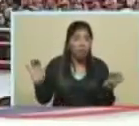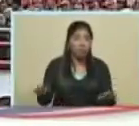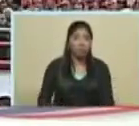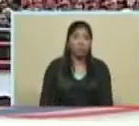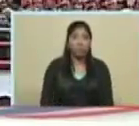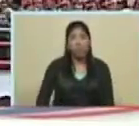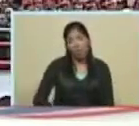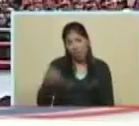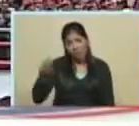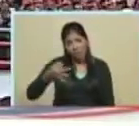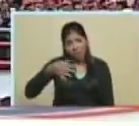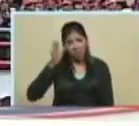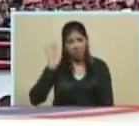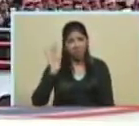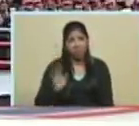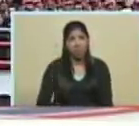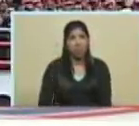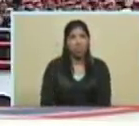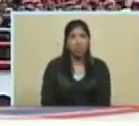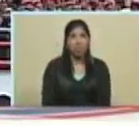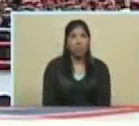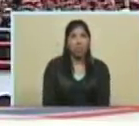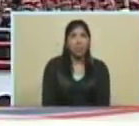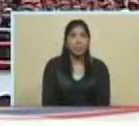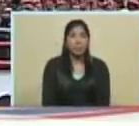es la verdad.